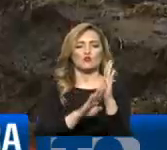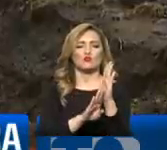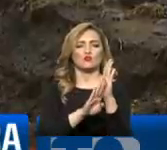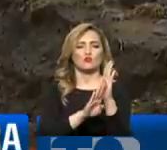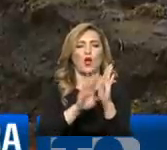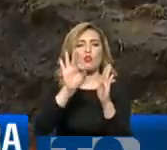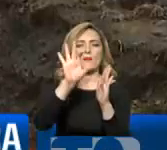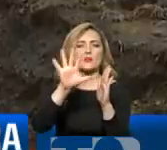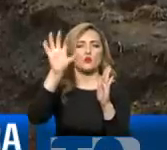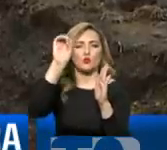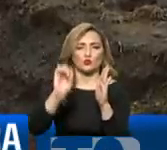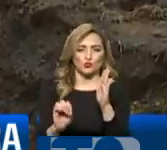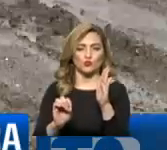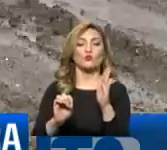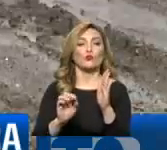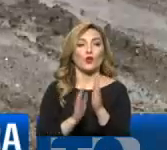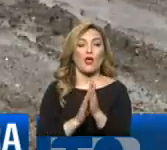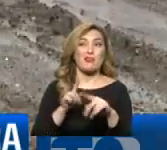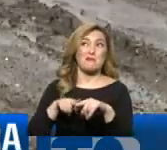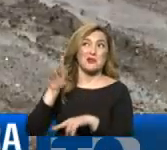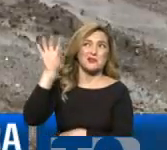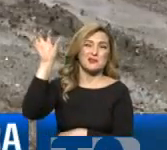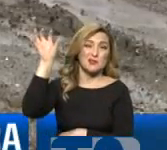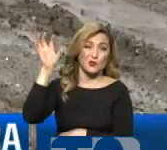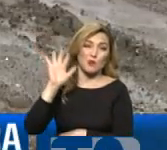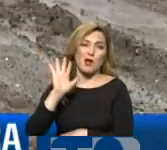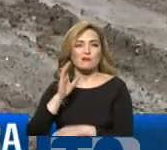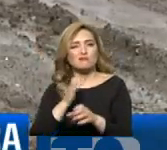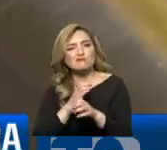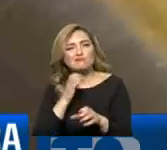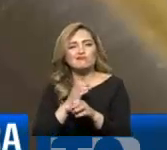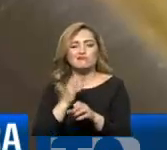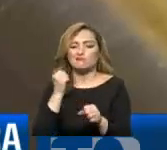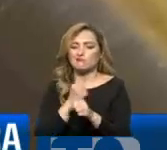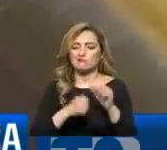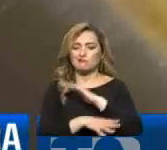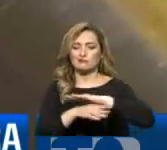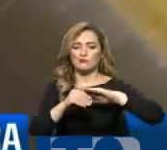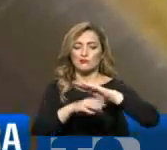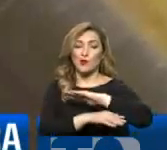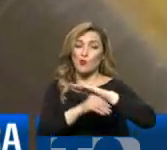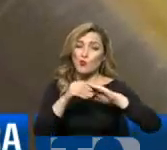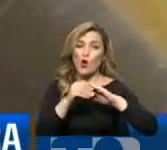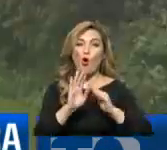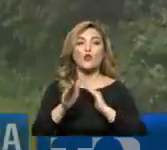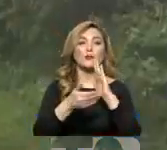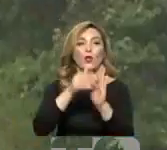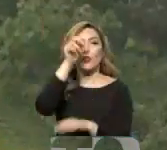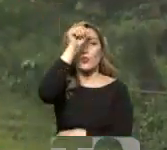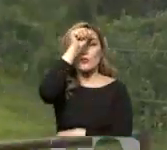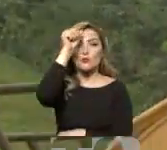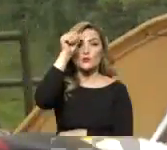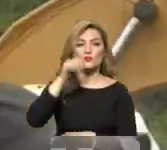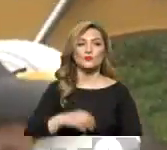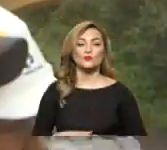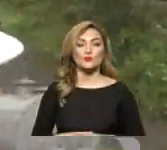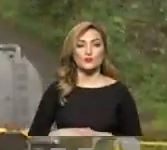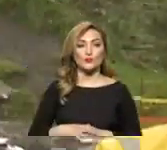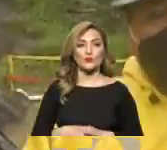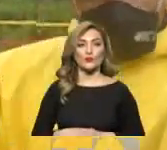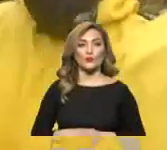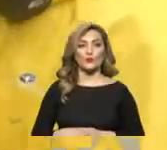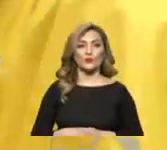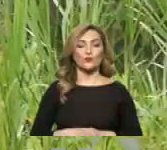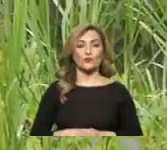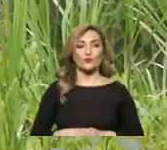95%, por lo que en función a las condiciones climáticas, se estima reanudar el bombeo este domingo. Desde San Rafael, en la provincia de